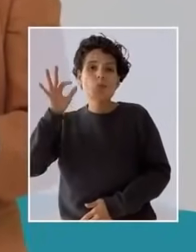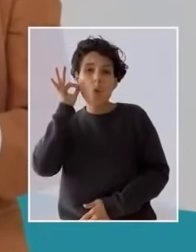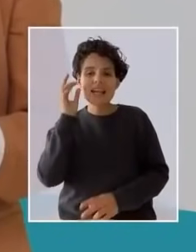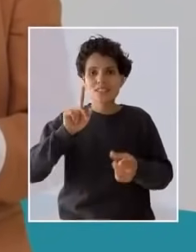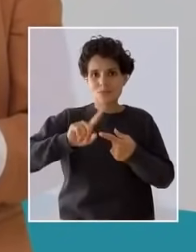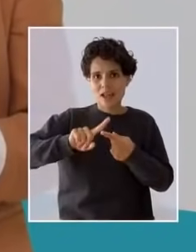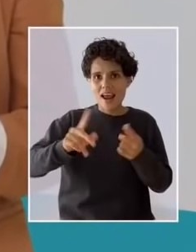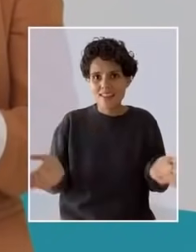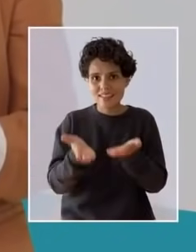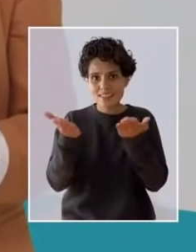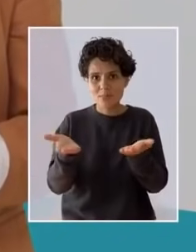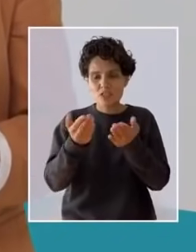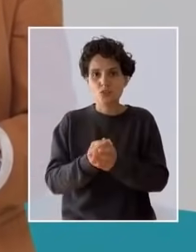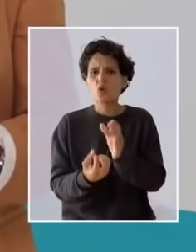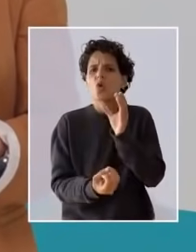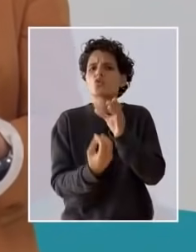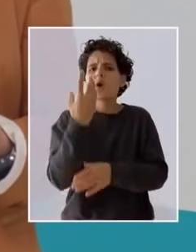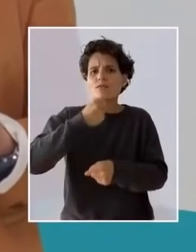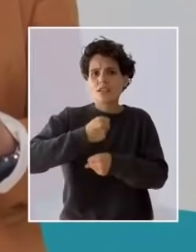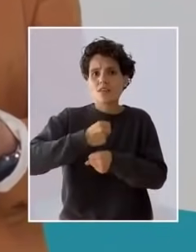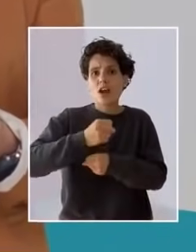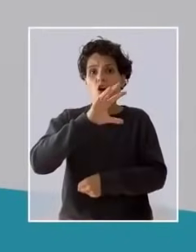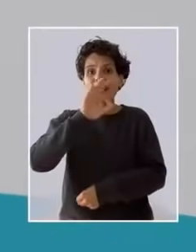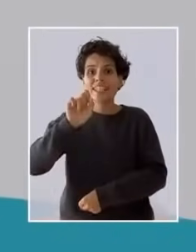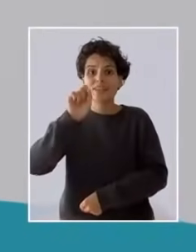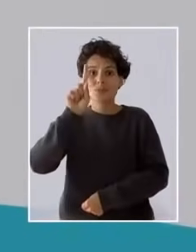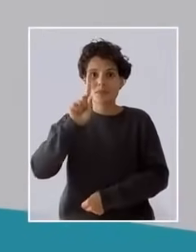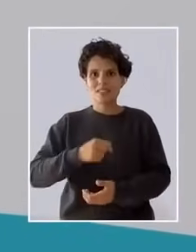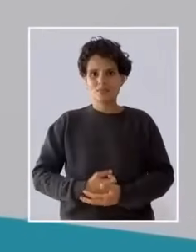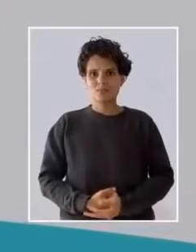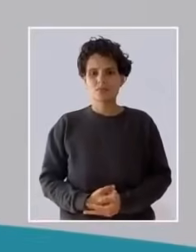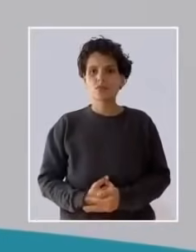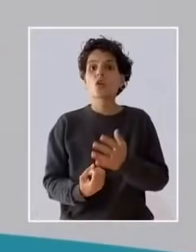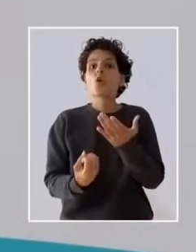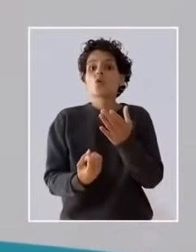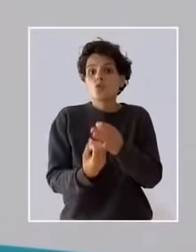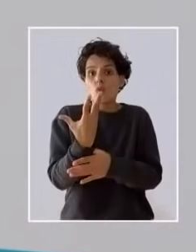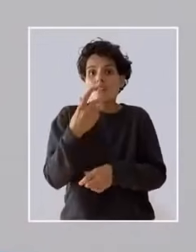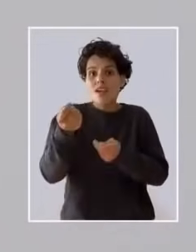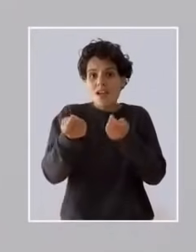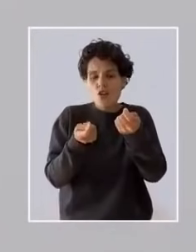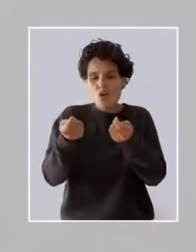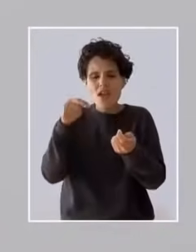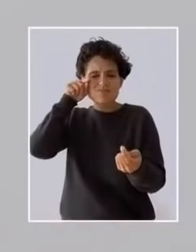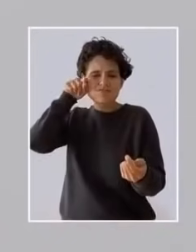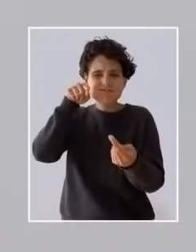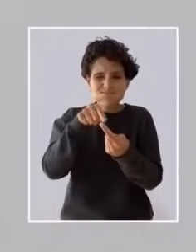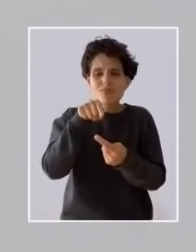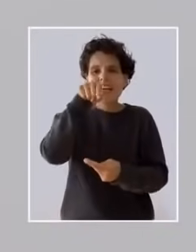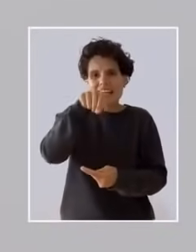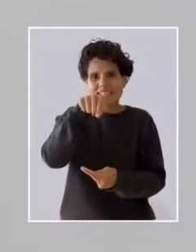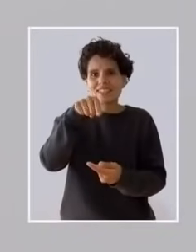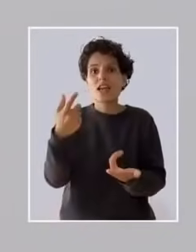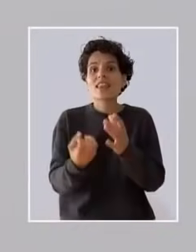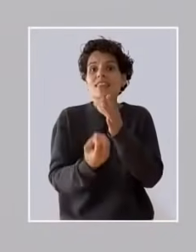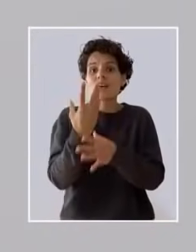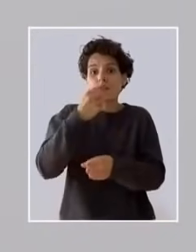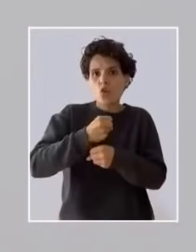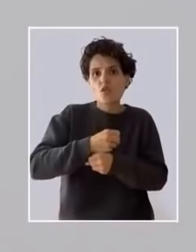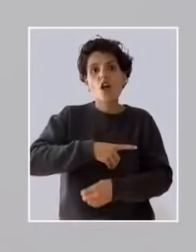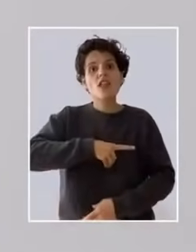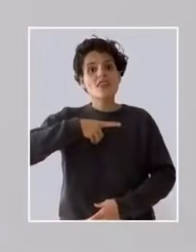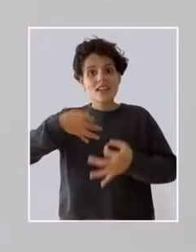mujeres, creando más de 500.000 de empleos. La buena economía será nuestro foco, generando empleos dignos y de